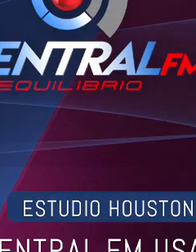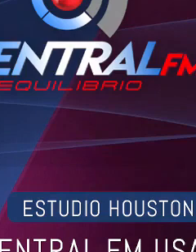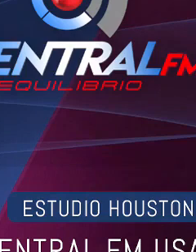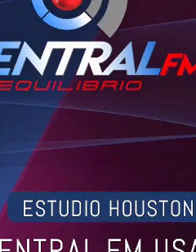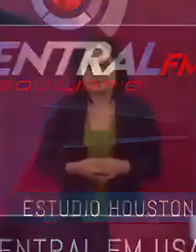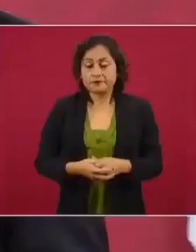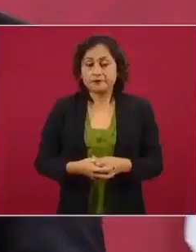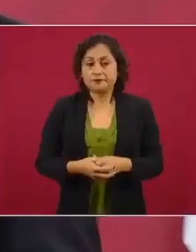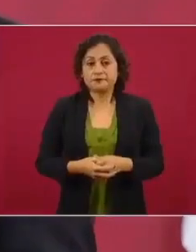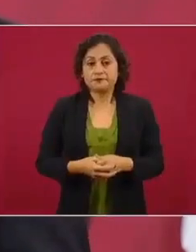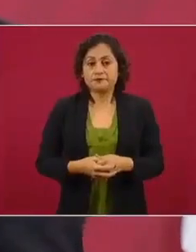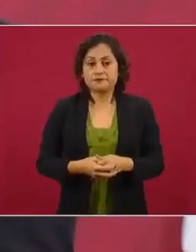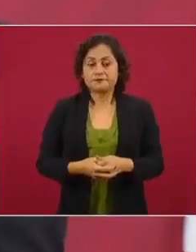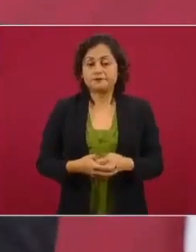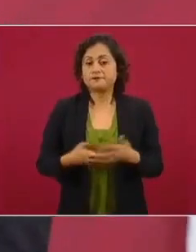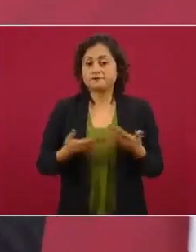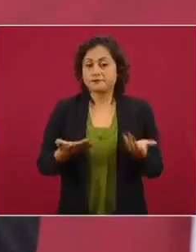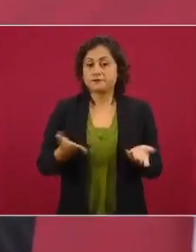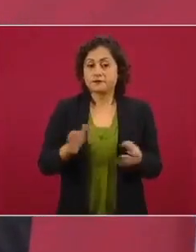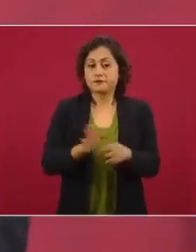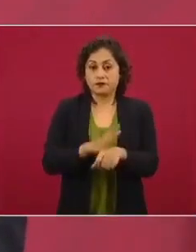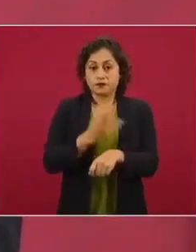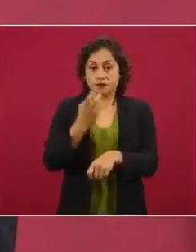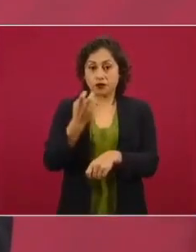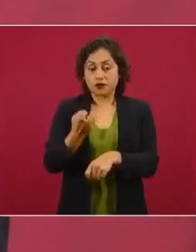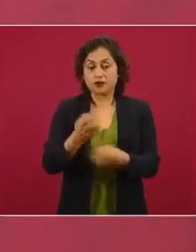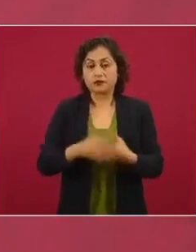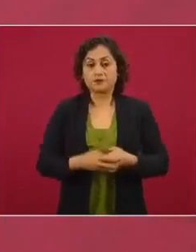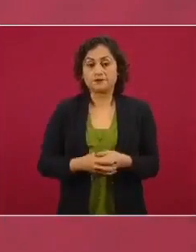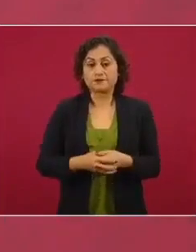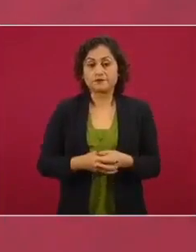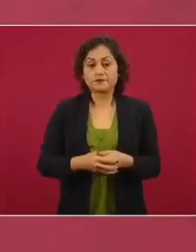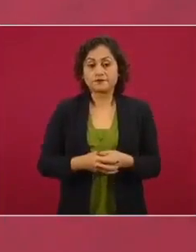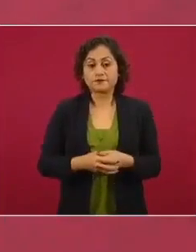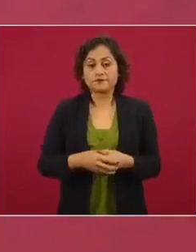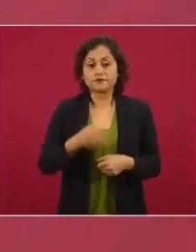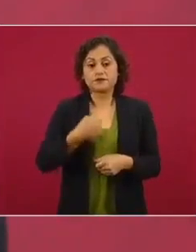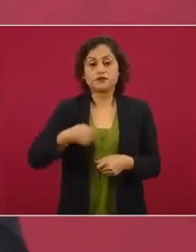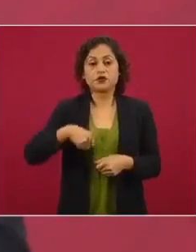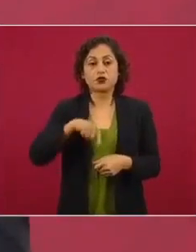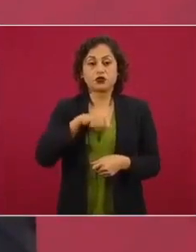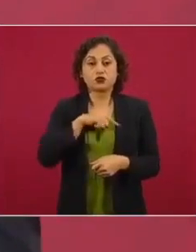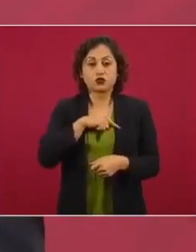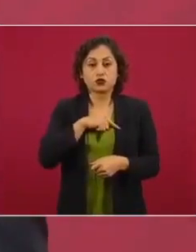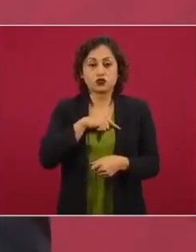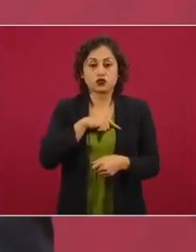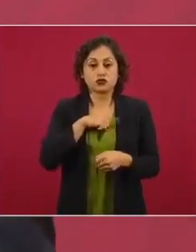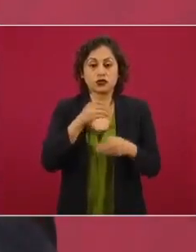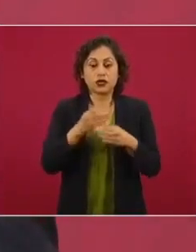escuchar. No hay por qué adelantar